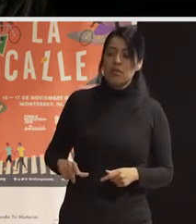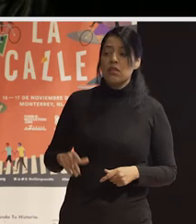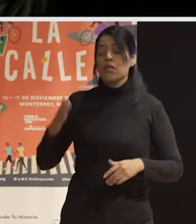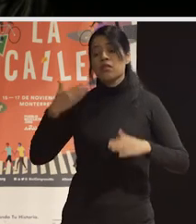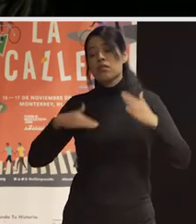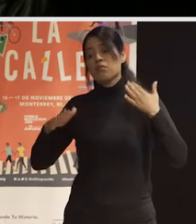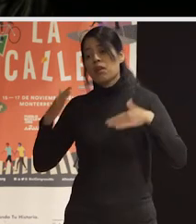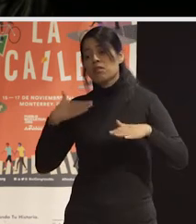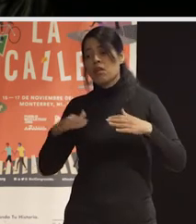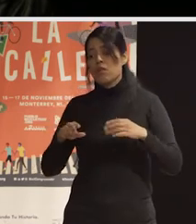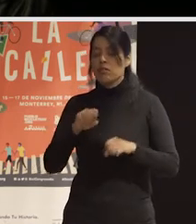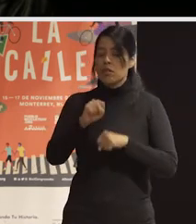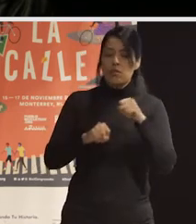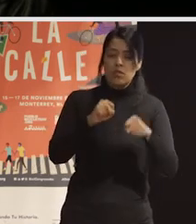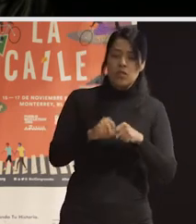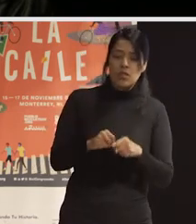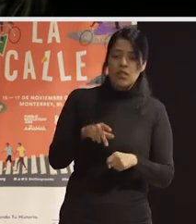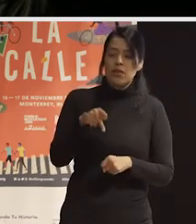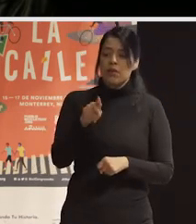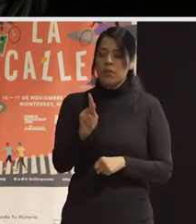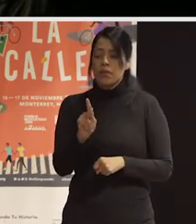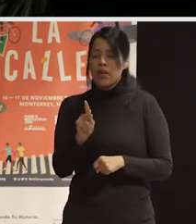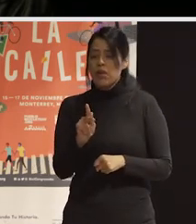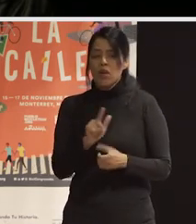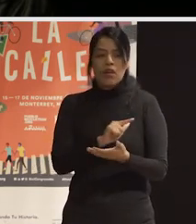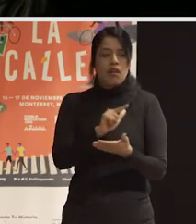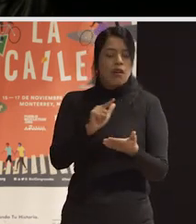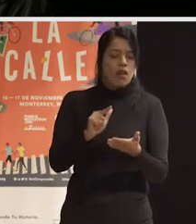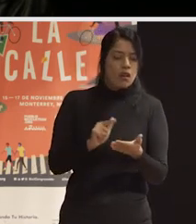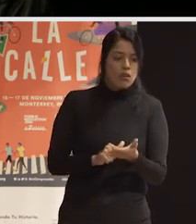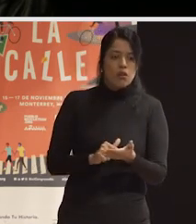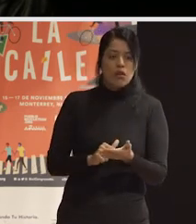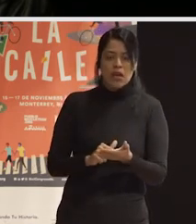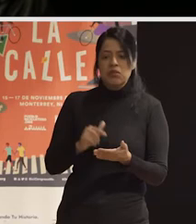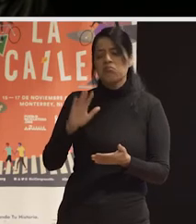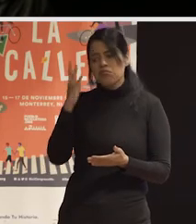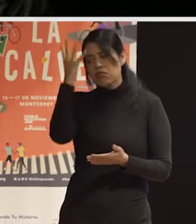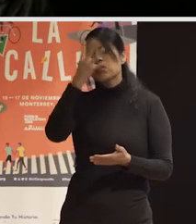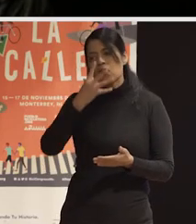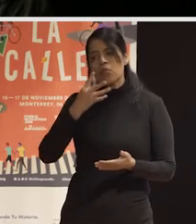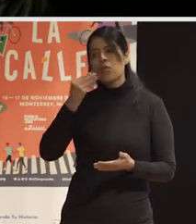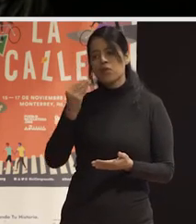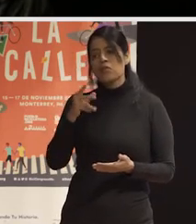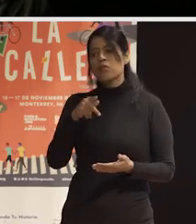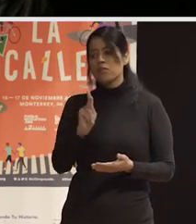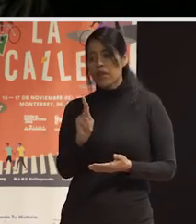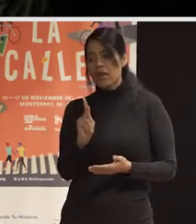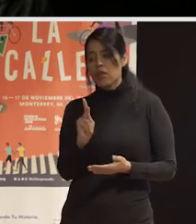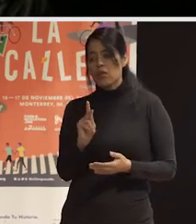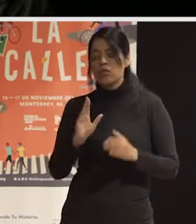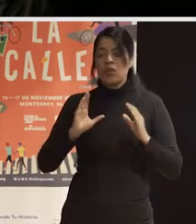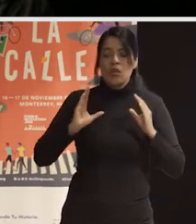para bicicletas pero que los hacemos a veces en lugares que que si son bonitos pero a lo mejor si lo hacemos de una